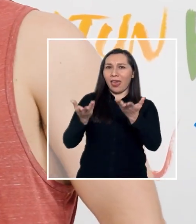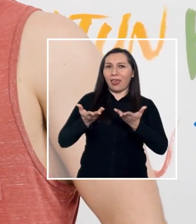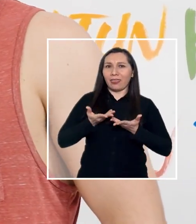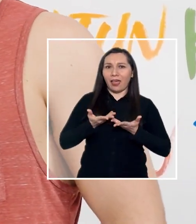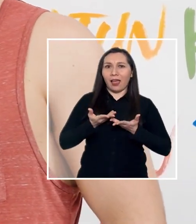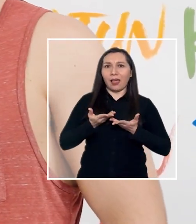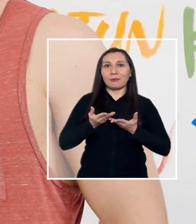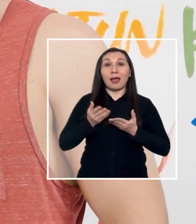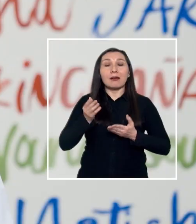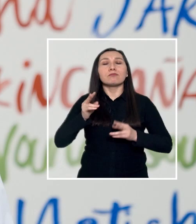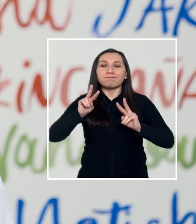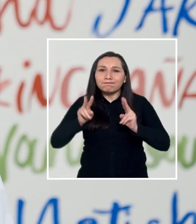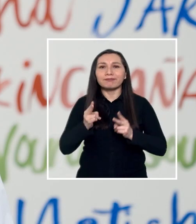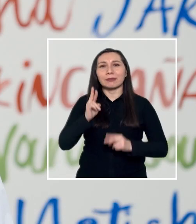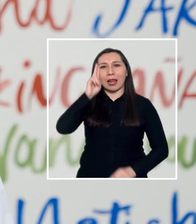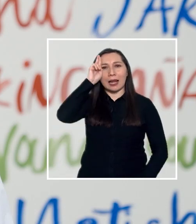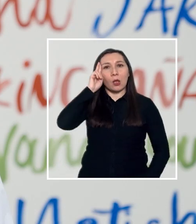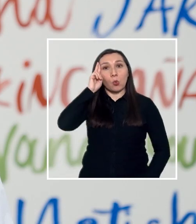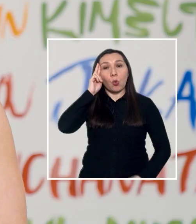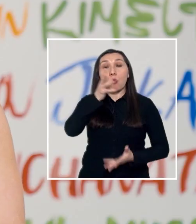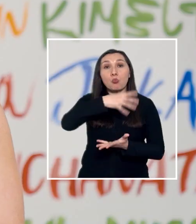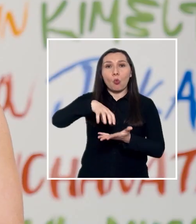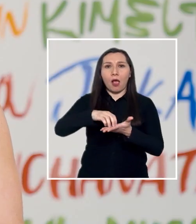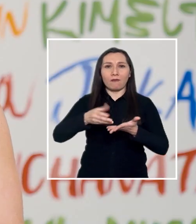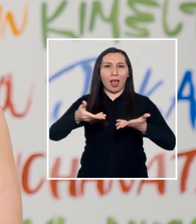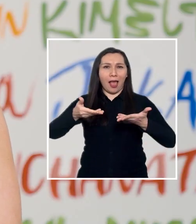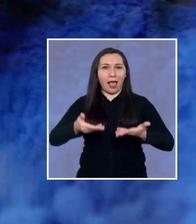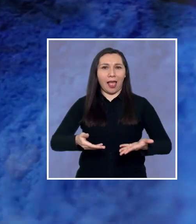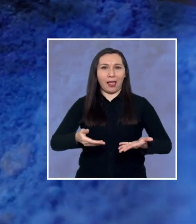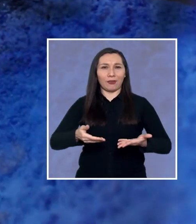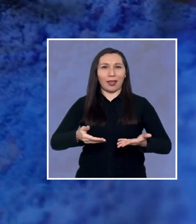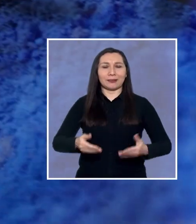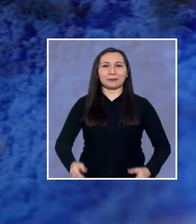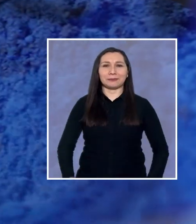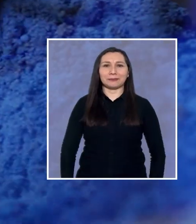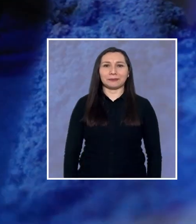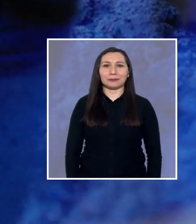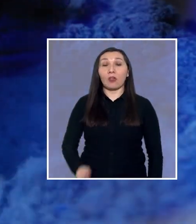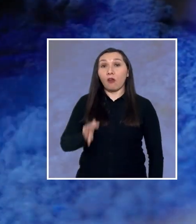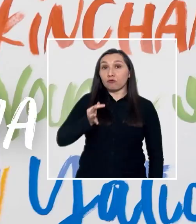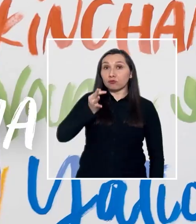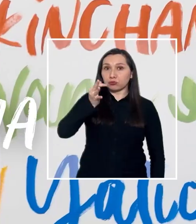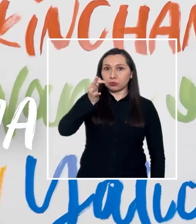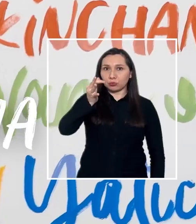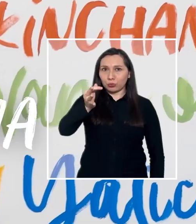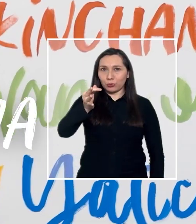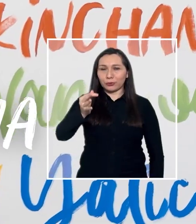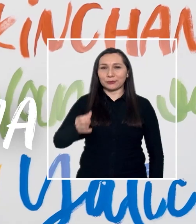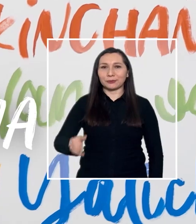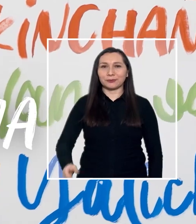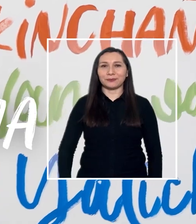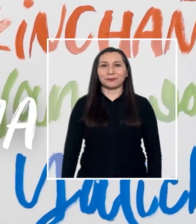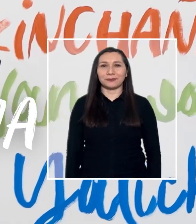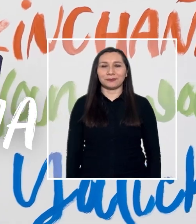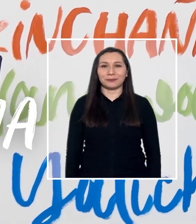Jacaña. Tuculpando mu. Hawe tahi, e ahora no a. Jamos